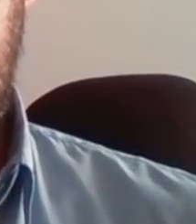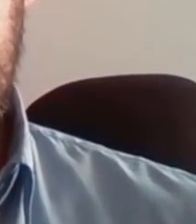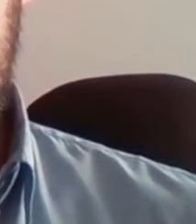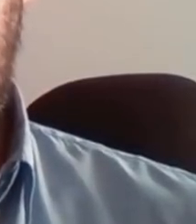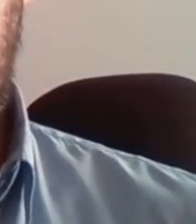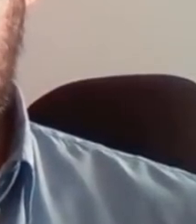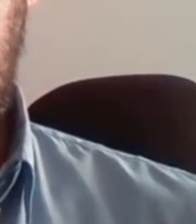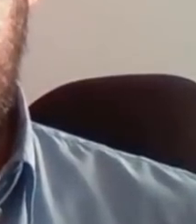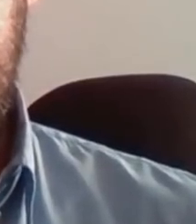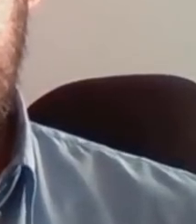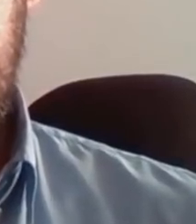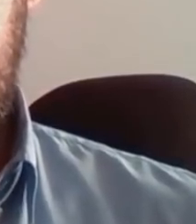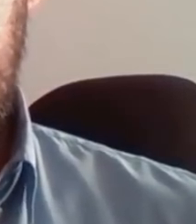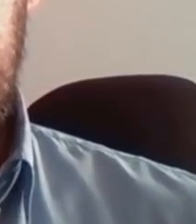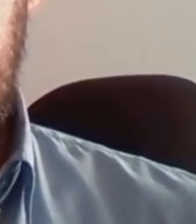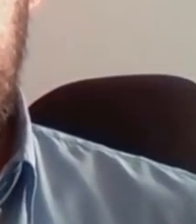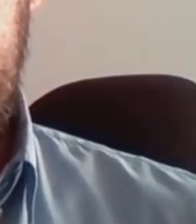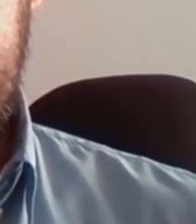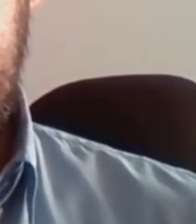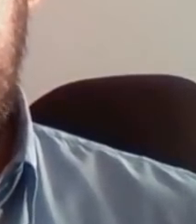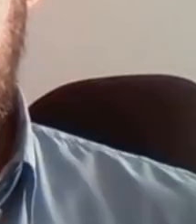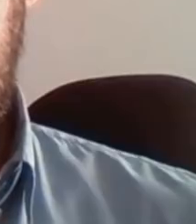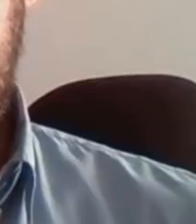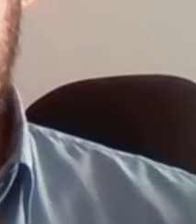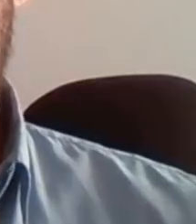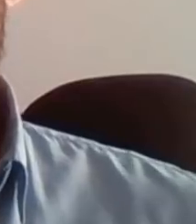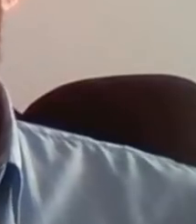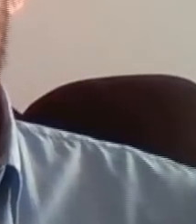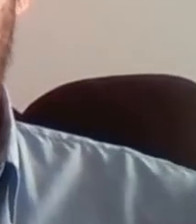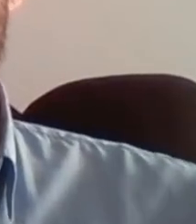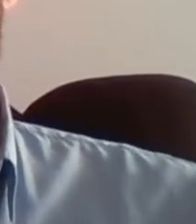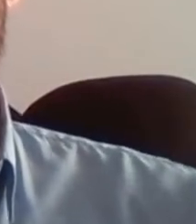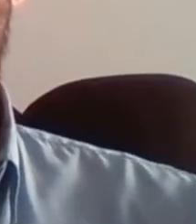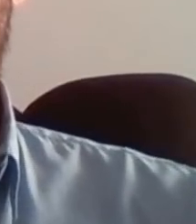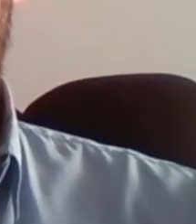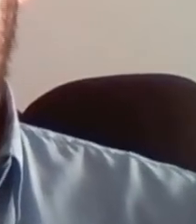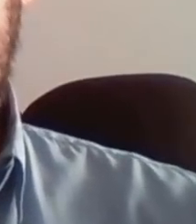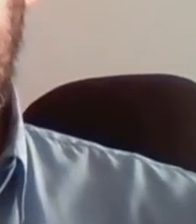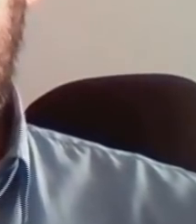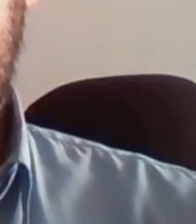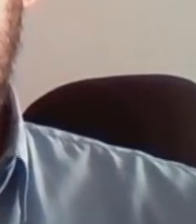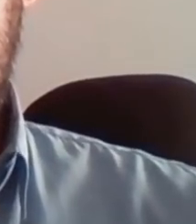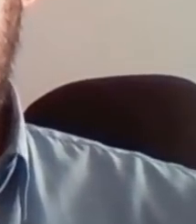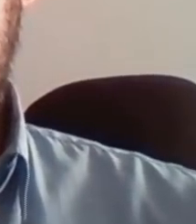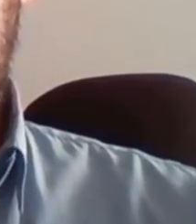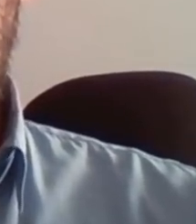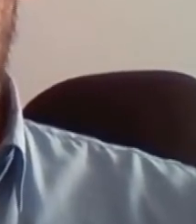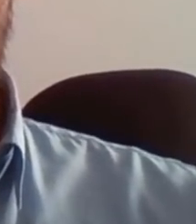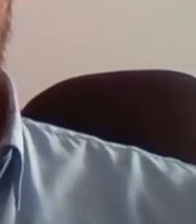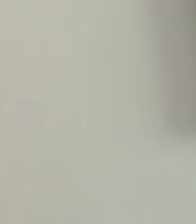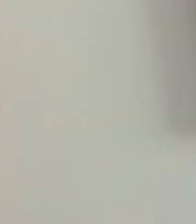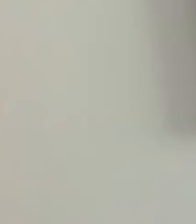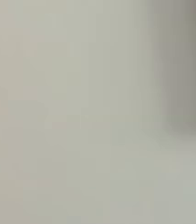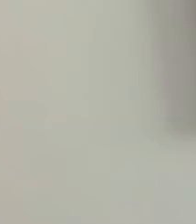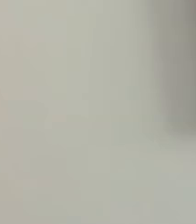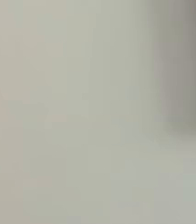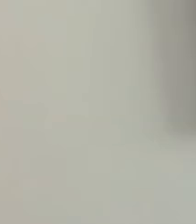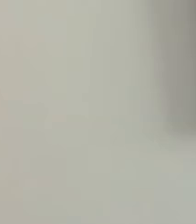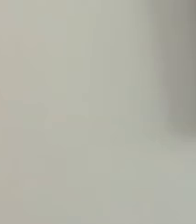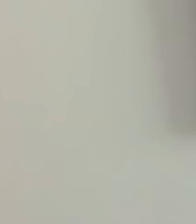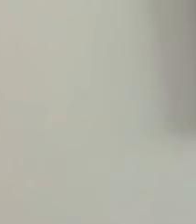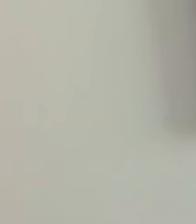mueva demasiado la aguja de manera directa en la economía en general. Sí es verdad que para